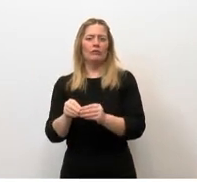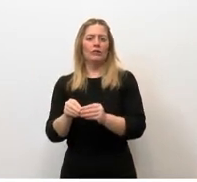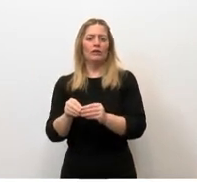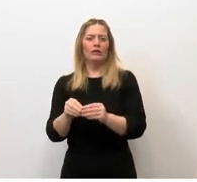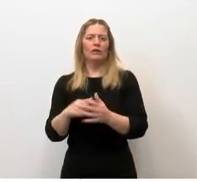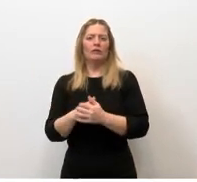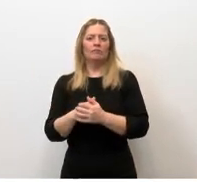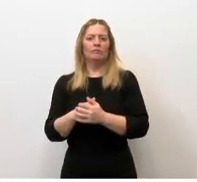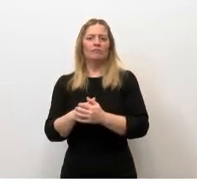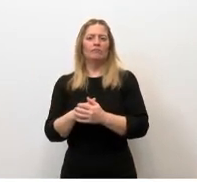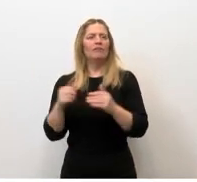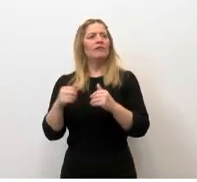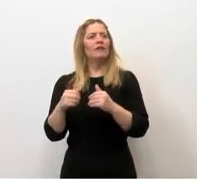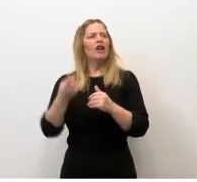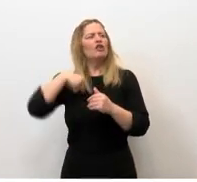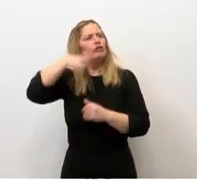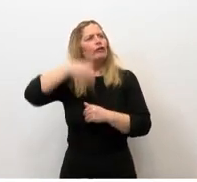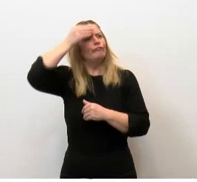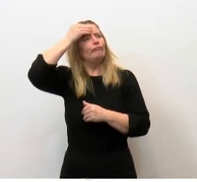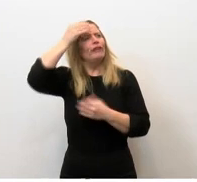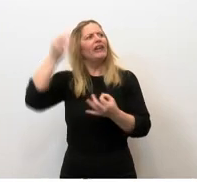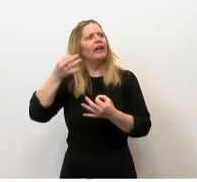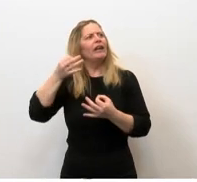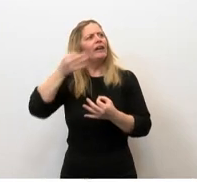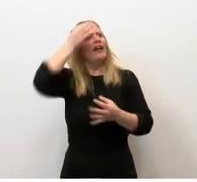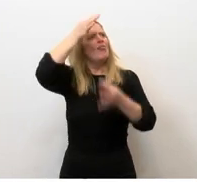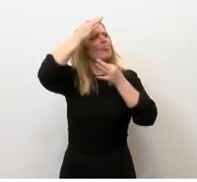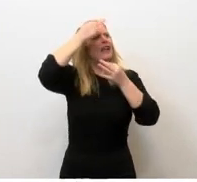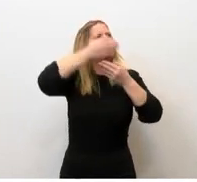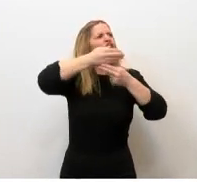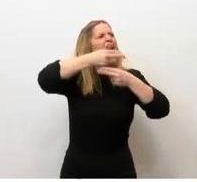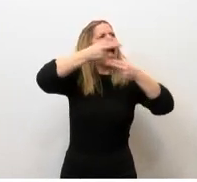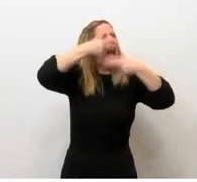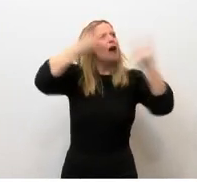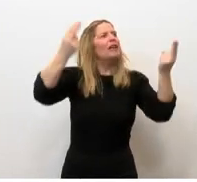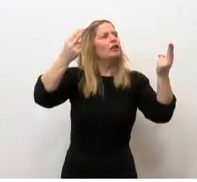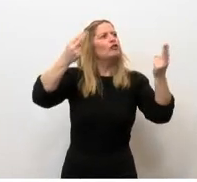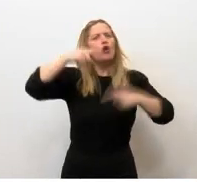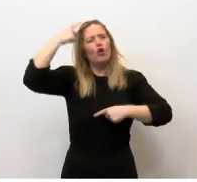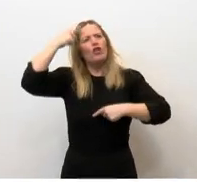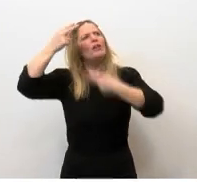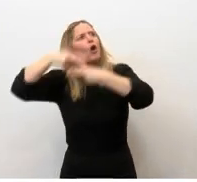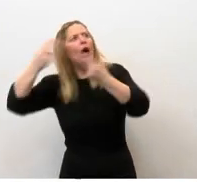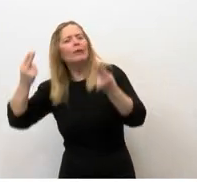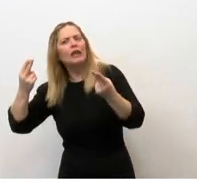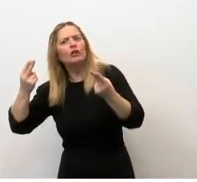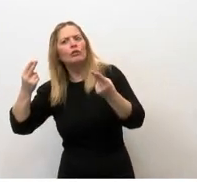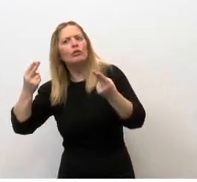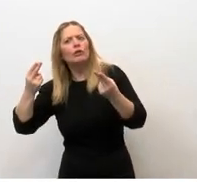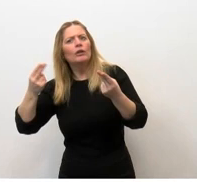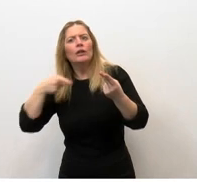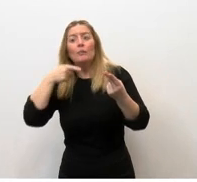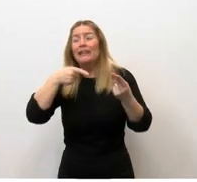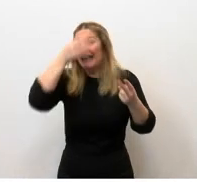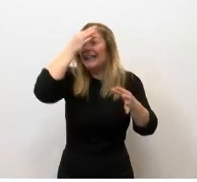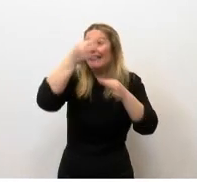¿Qué nos podemos llevar a casa? Datos abiertos, conocimiento abierto. ¿Para qué? ¿Por qué no utilizar el detalle de las